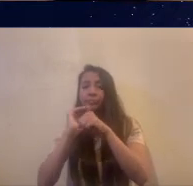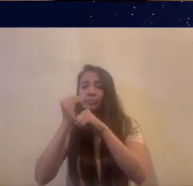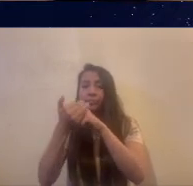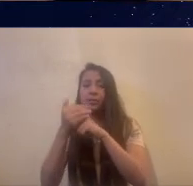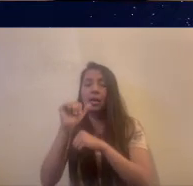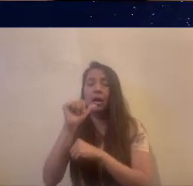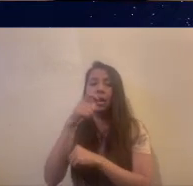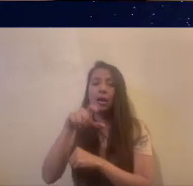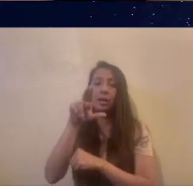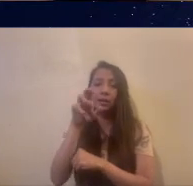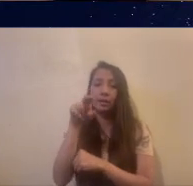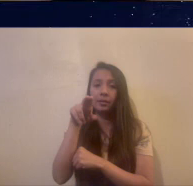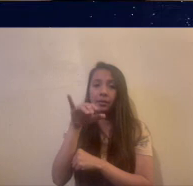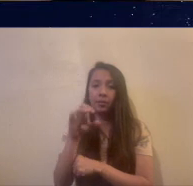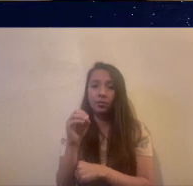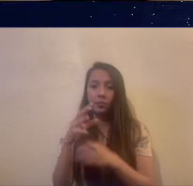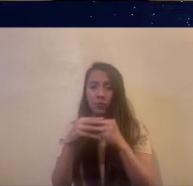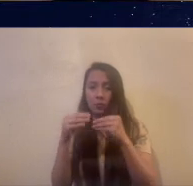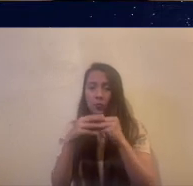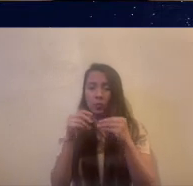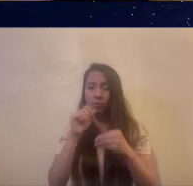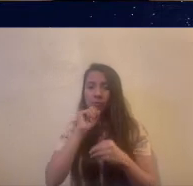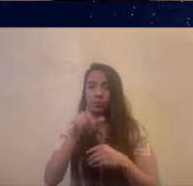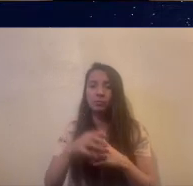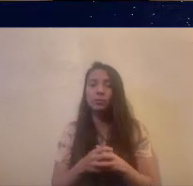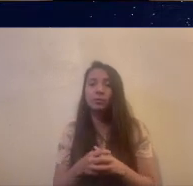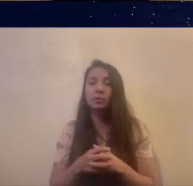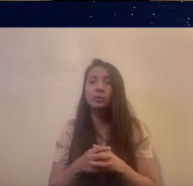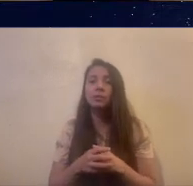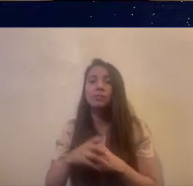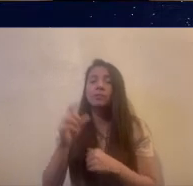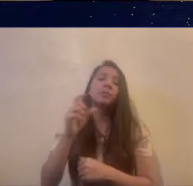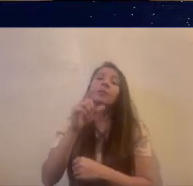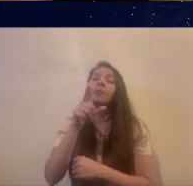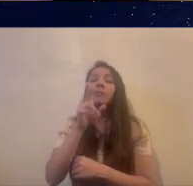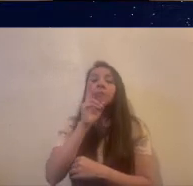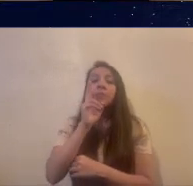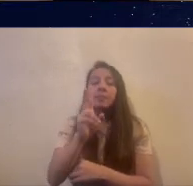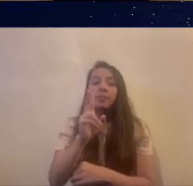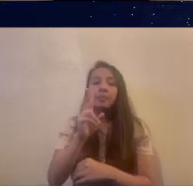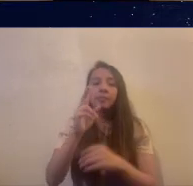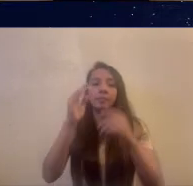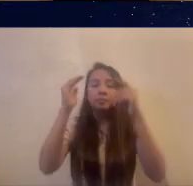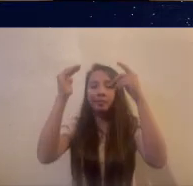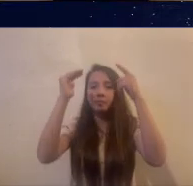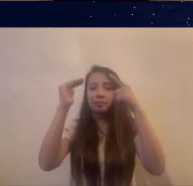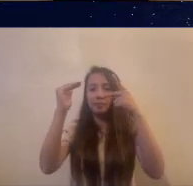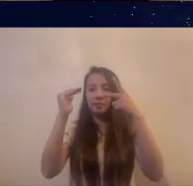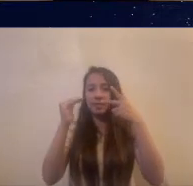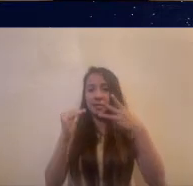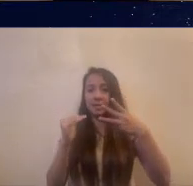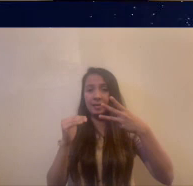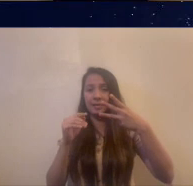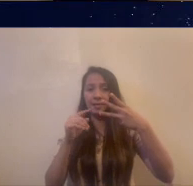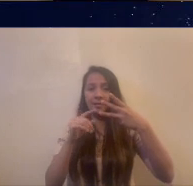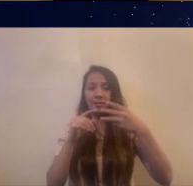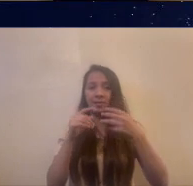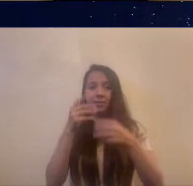del aquenio. Cuando vemos la composición elemental, en la